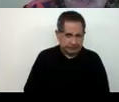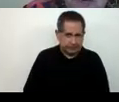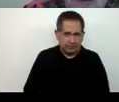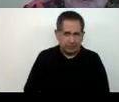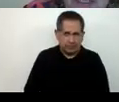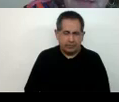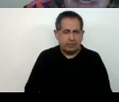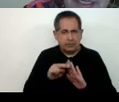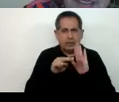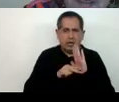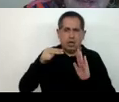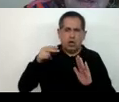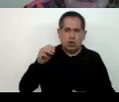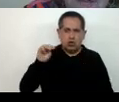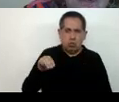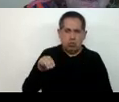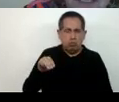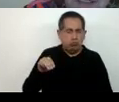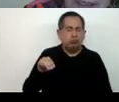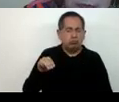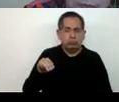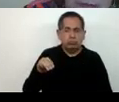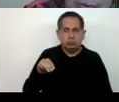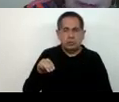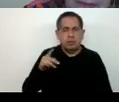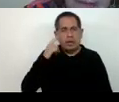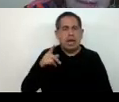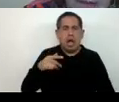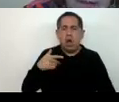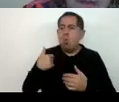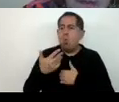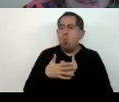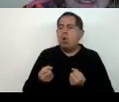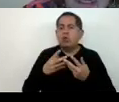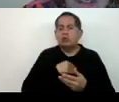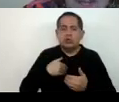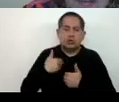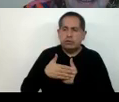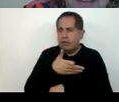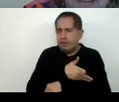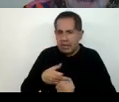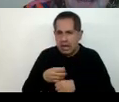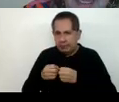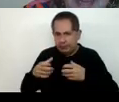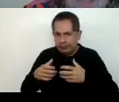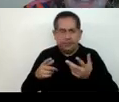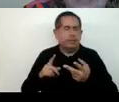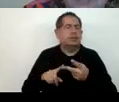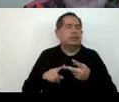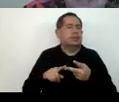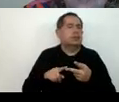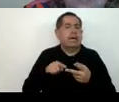la norma oficial mexicana de planificación familiar que